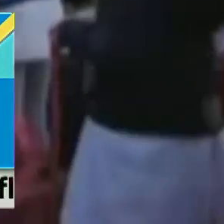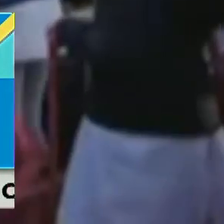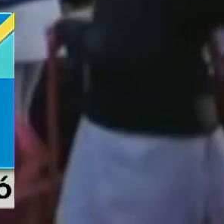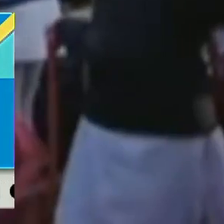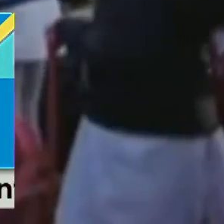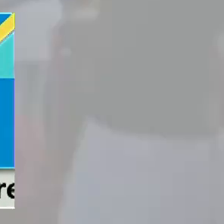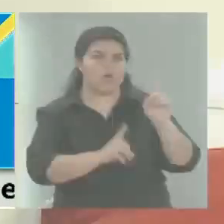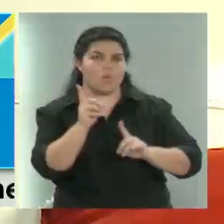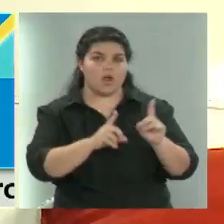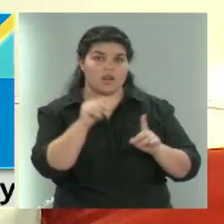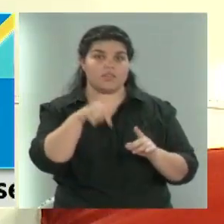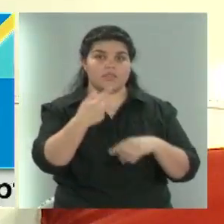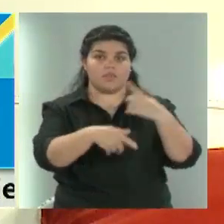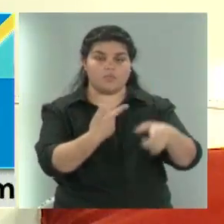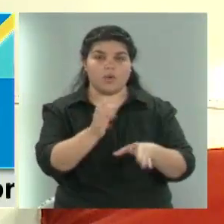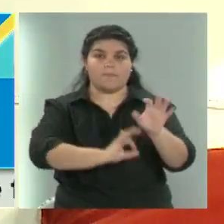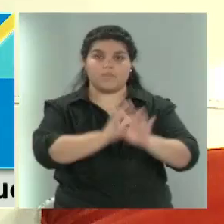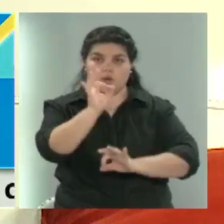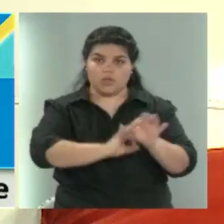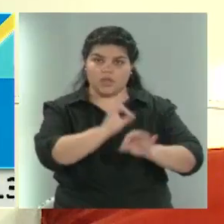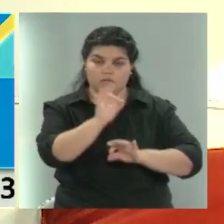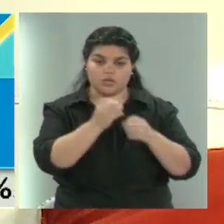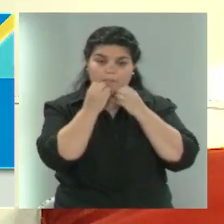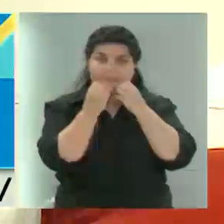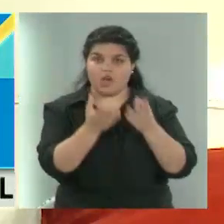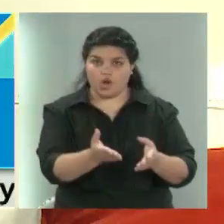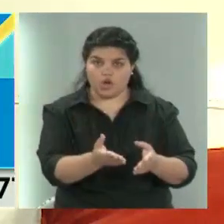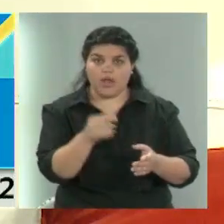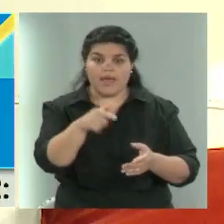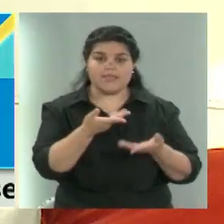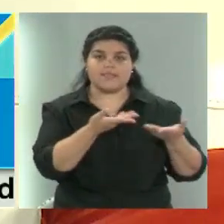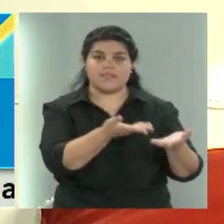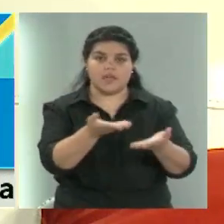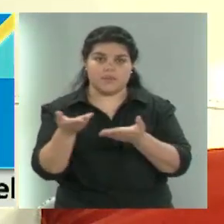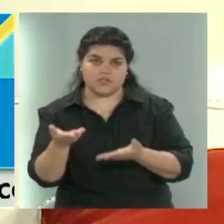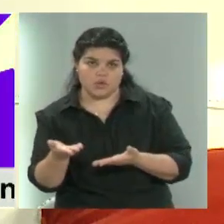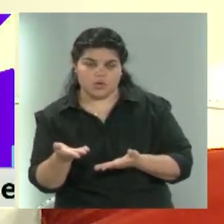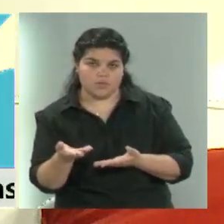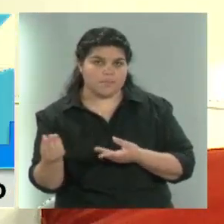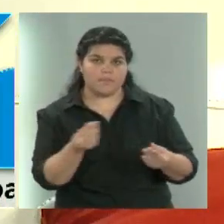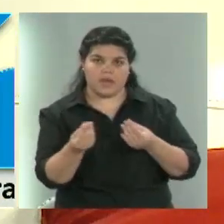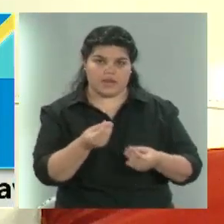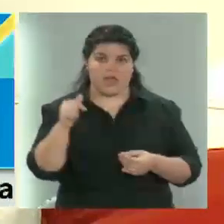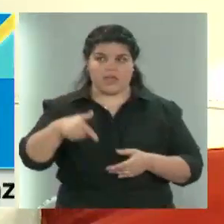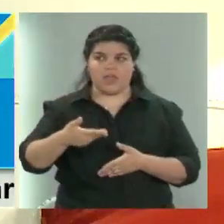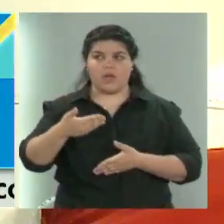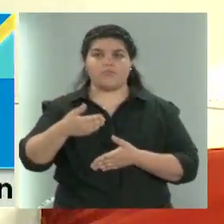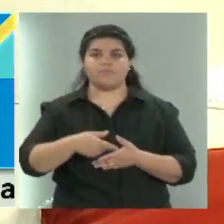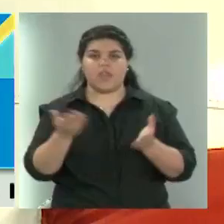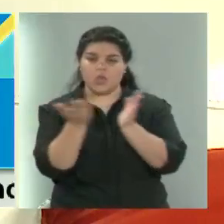eso elaborar un proyecto de mejora, pero que cumpla también un servicio. O sea, estudian para hacer un servicio,